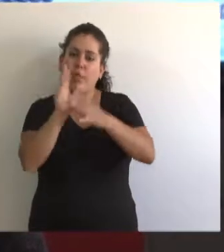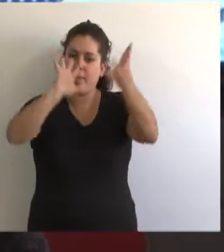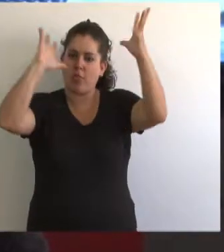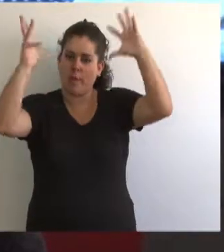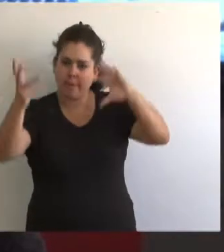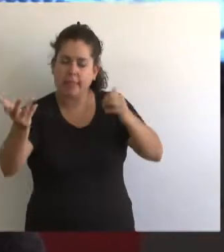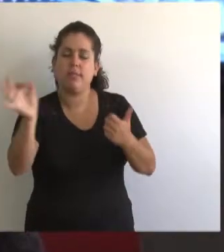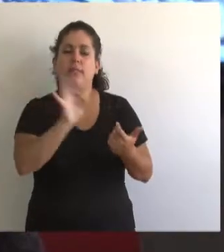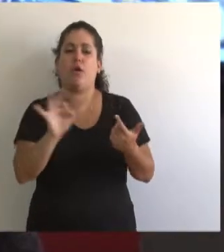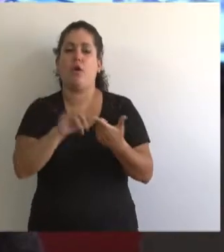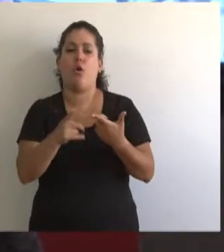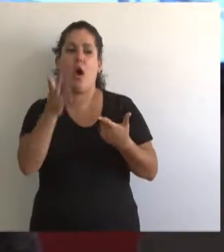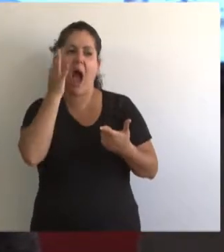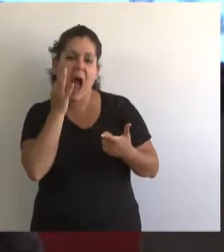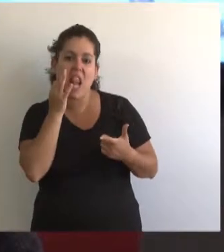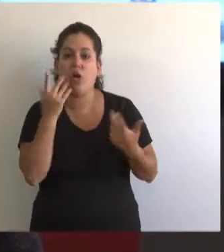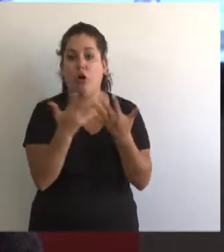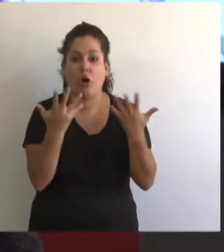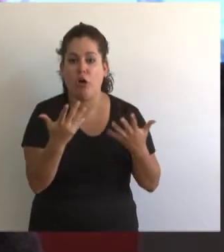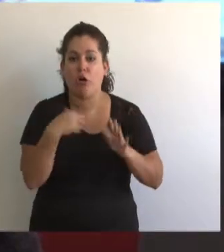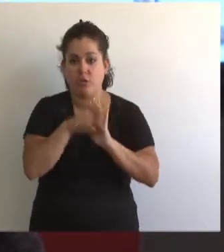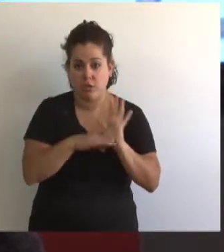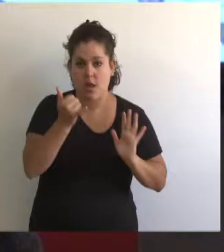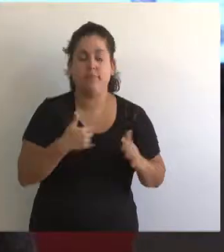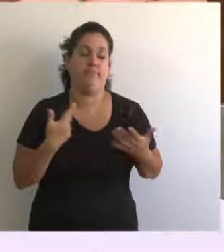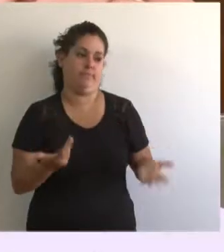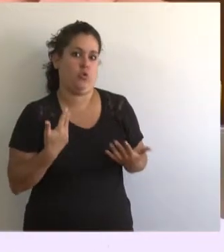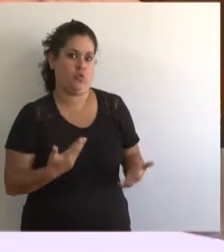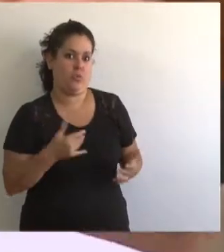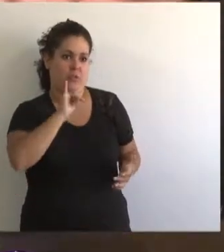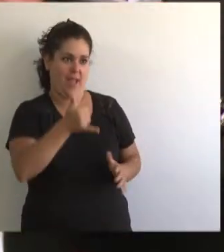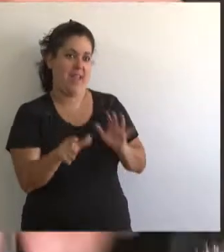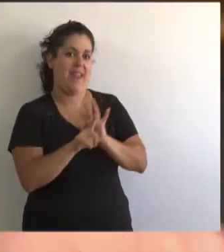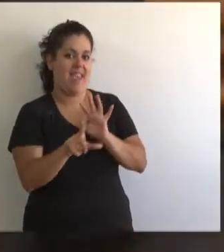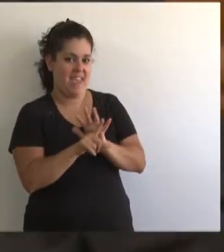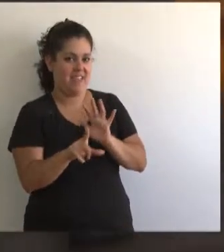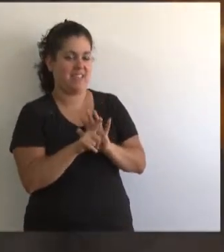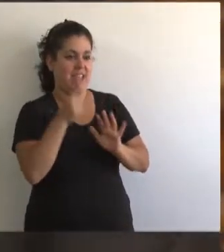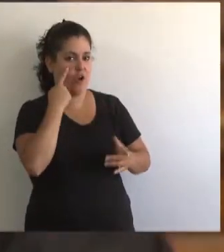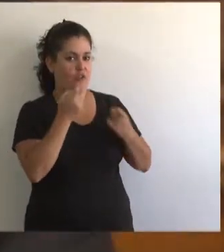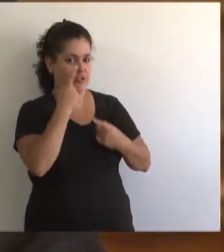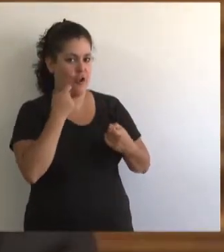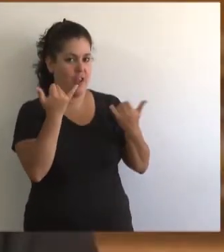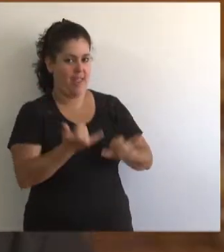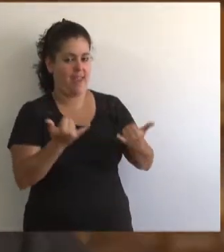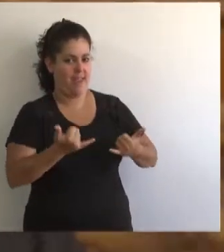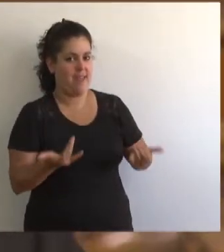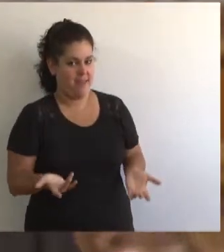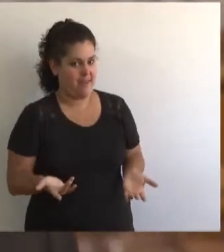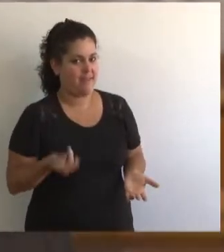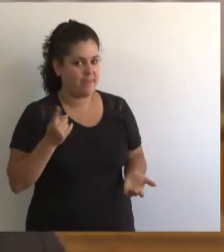por ejemplo de cuidado del medio ambiente o alguna cuestión de ese estilo. Sí, por supuesto, aparte ya existen leyes que